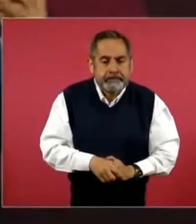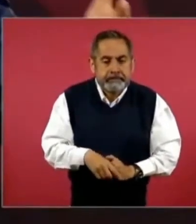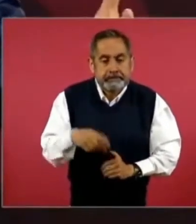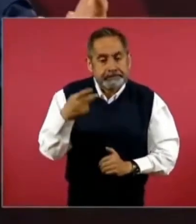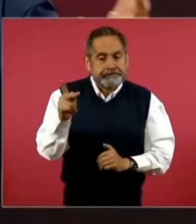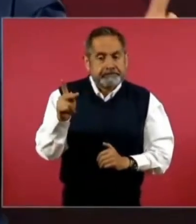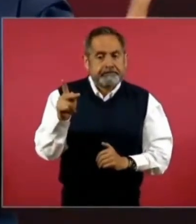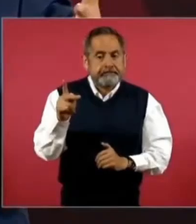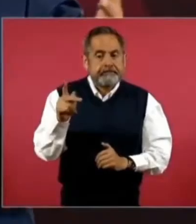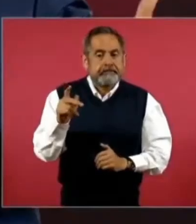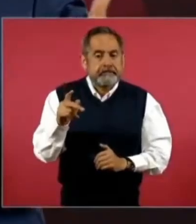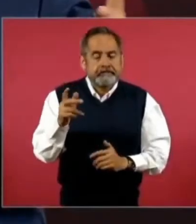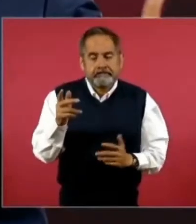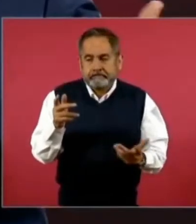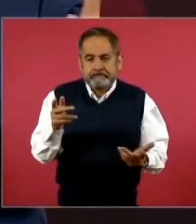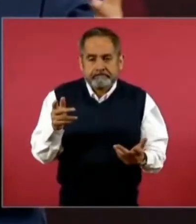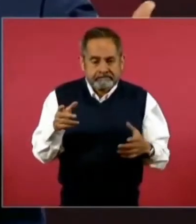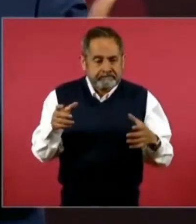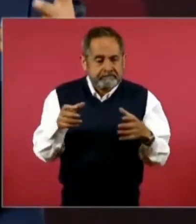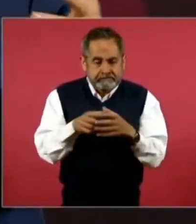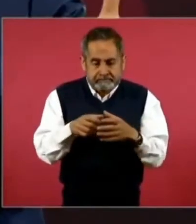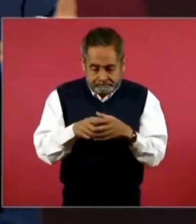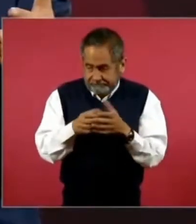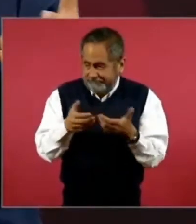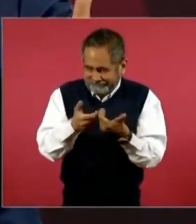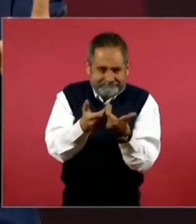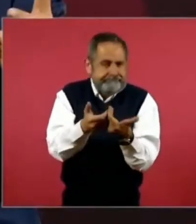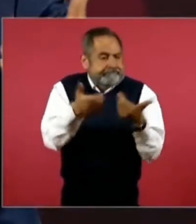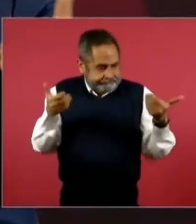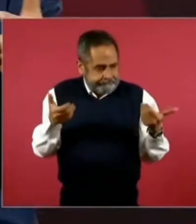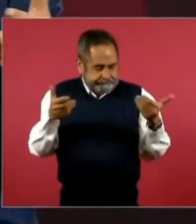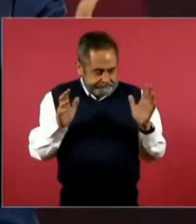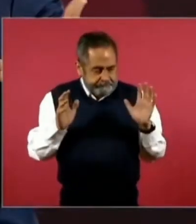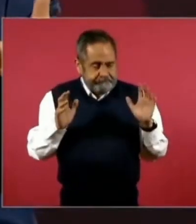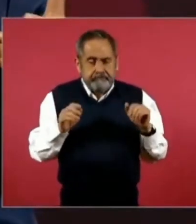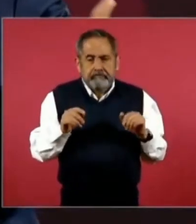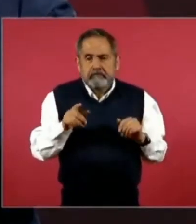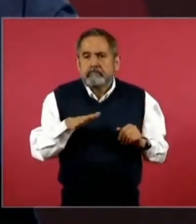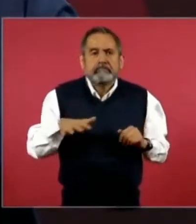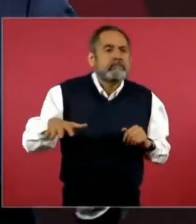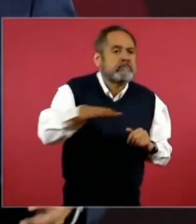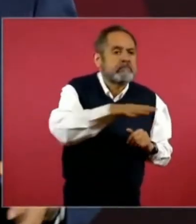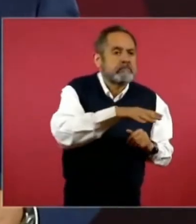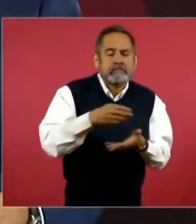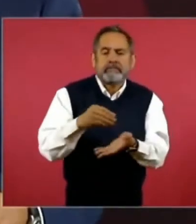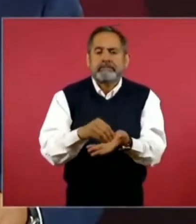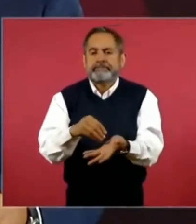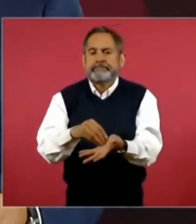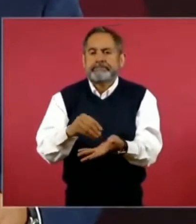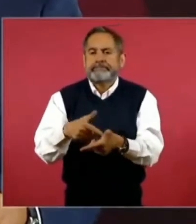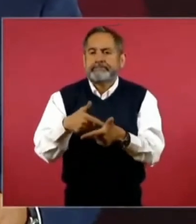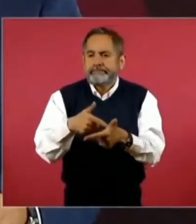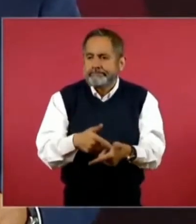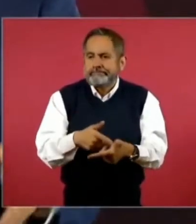Pero tampoco modificó la estructura de dominación.